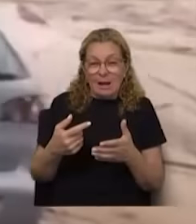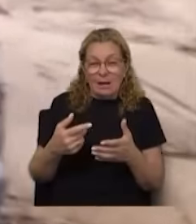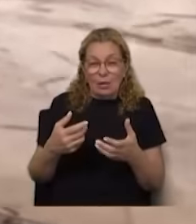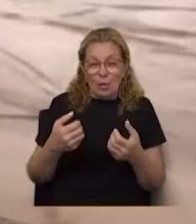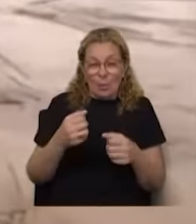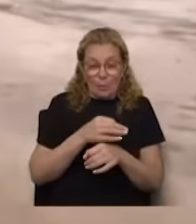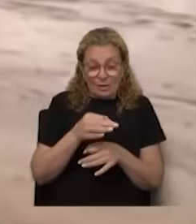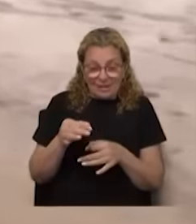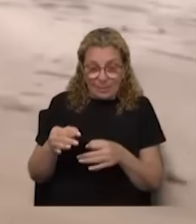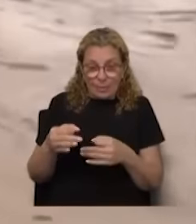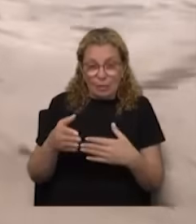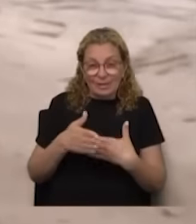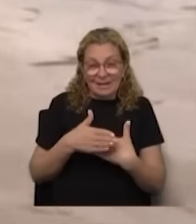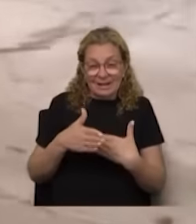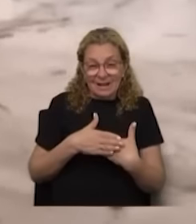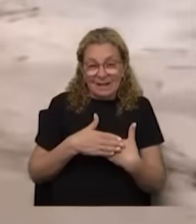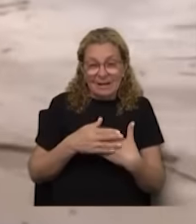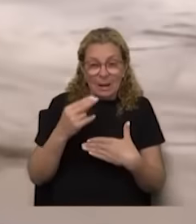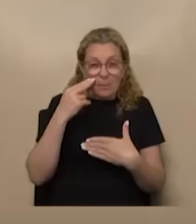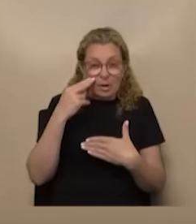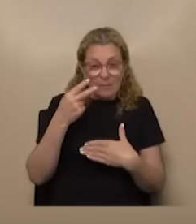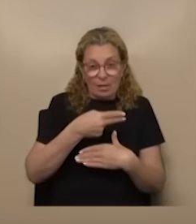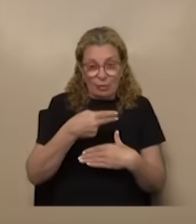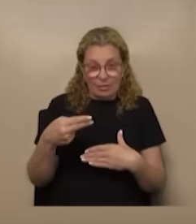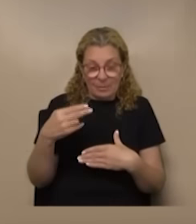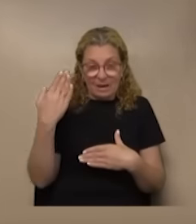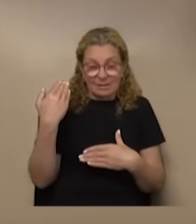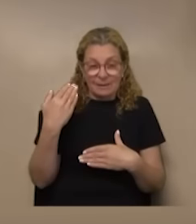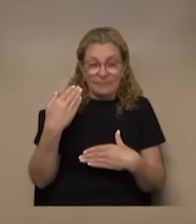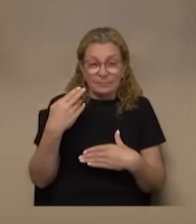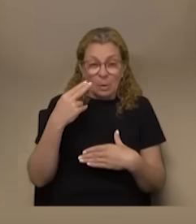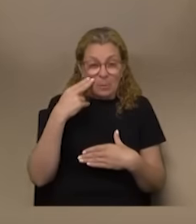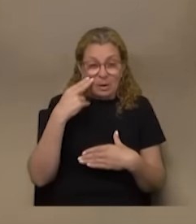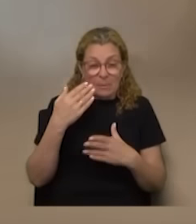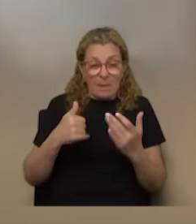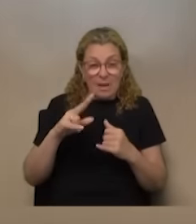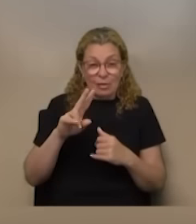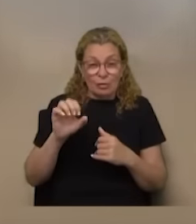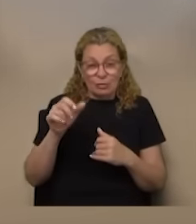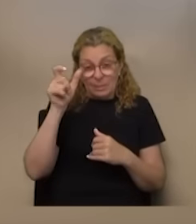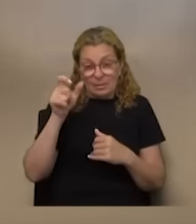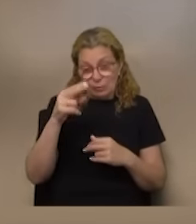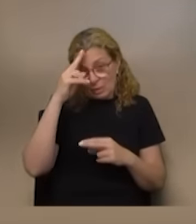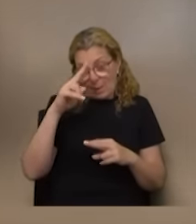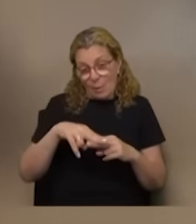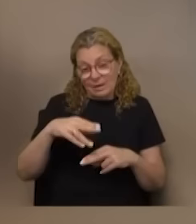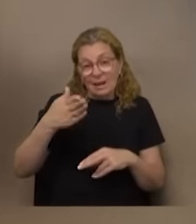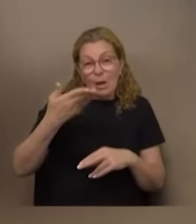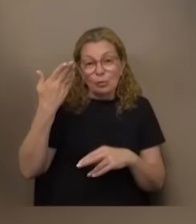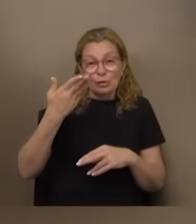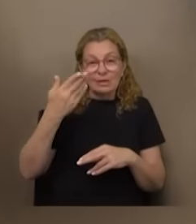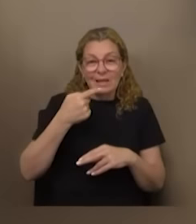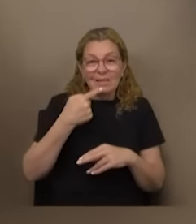los municipios ubicados en la Zona cero de la tragedia de hace dos semanas que ha dejado un saldo de más de 200 muertos las autoridades